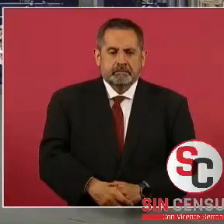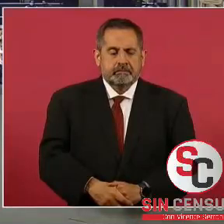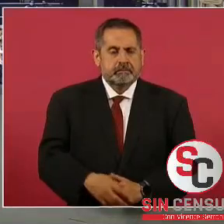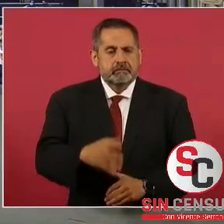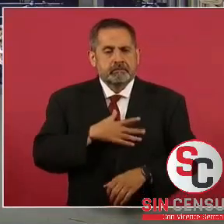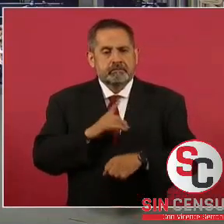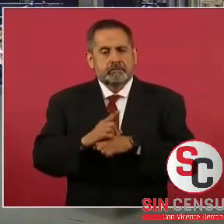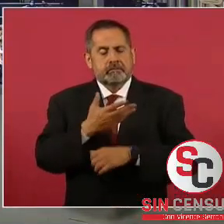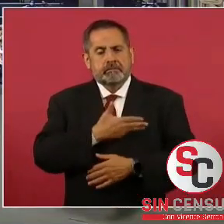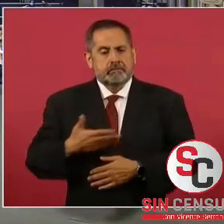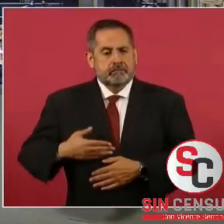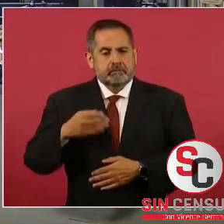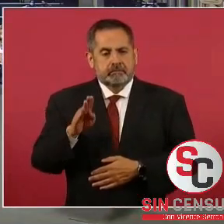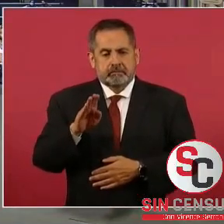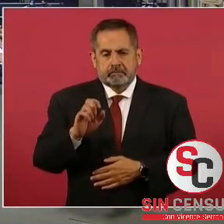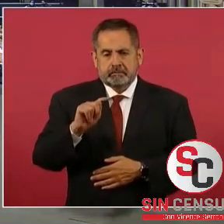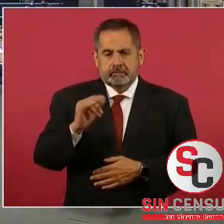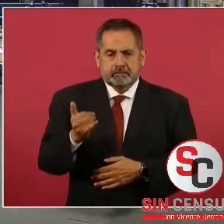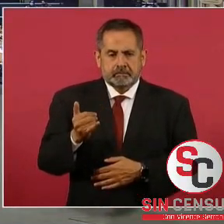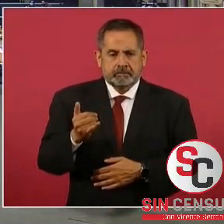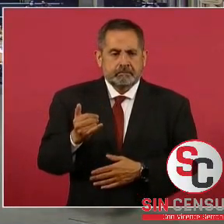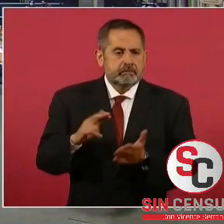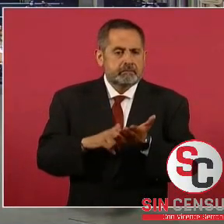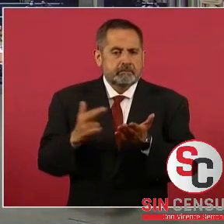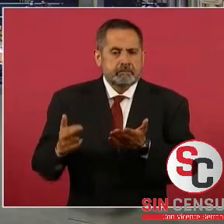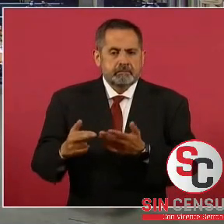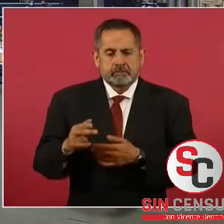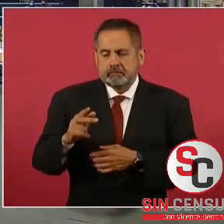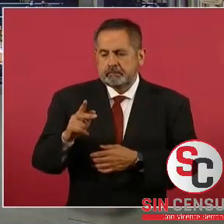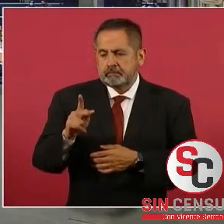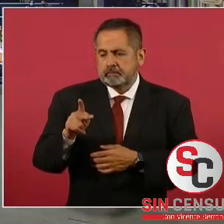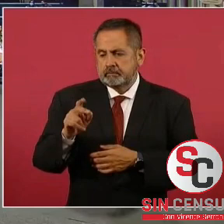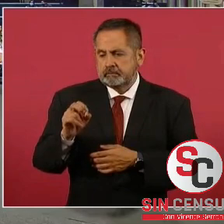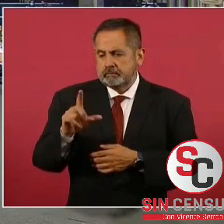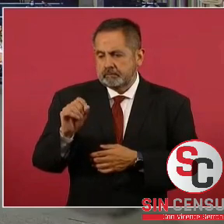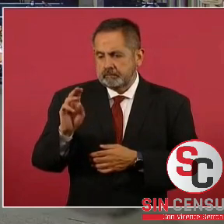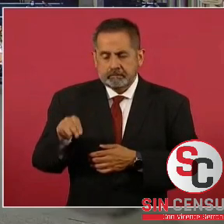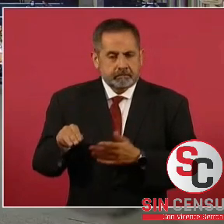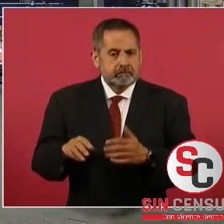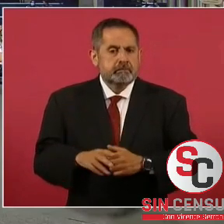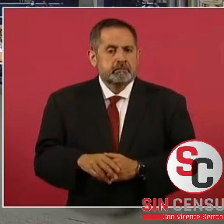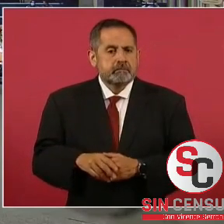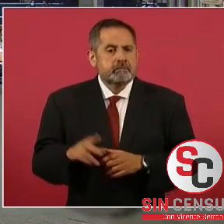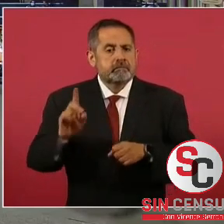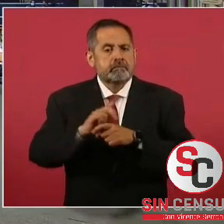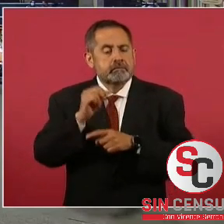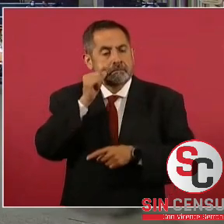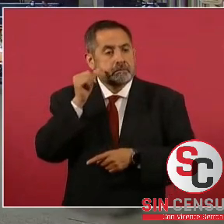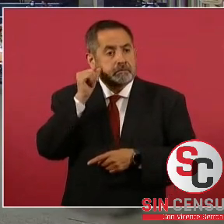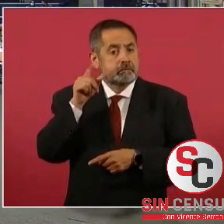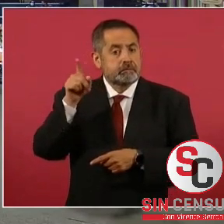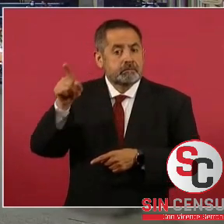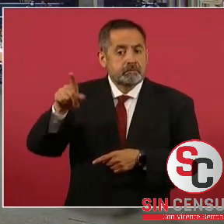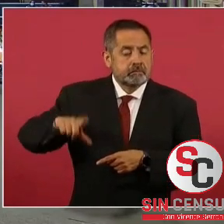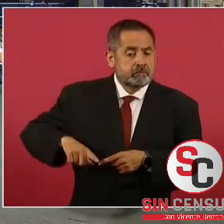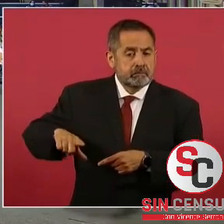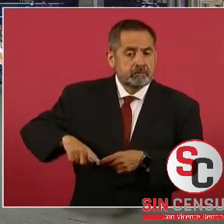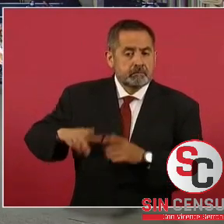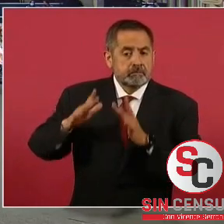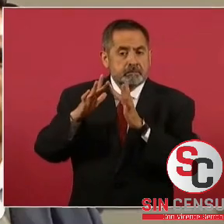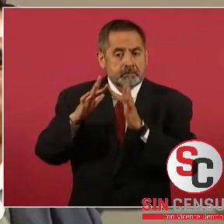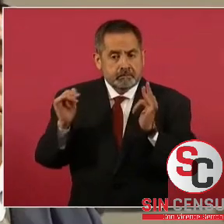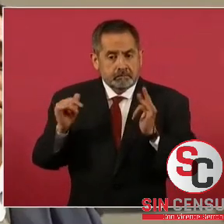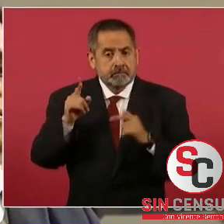Buenos días, presidente. Beatriz Contreras Castillo, de la revista Polemón. El día de ayer, en el gobierno de